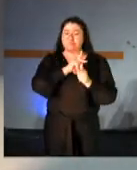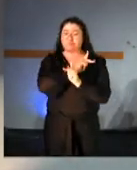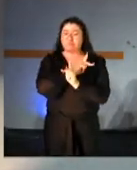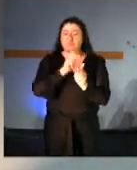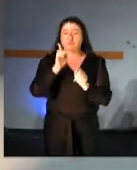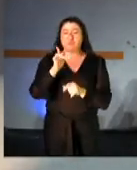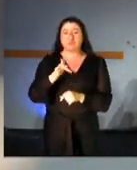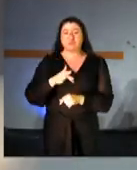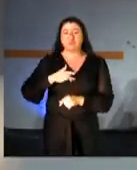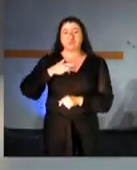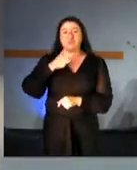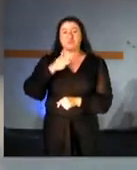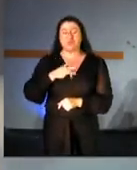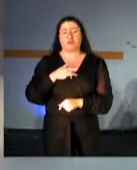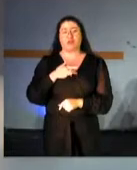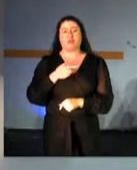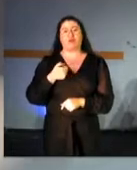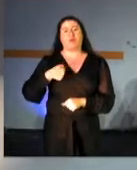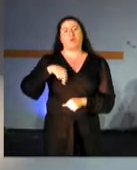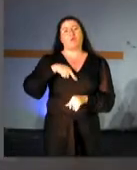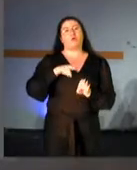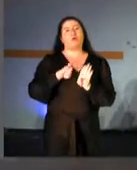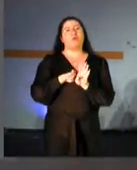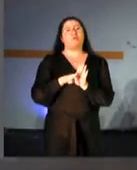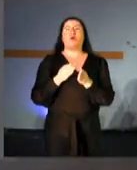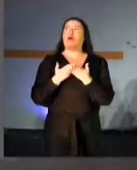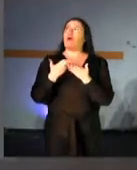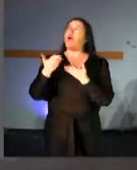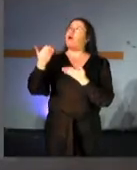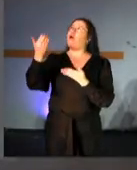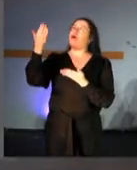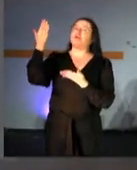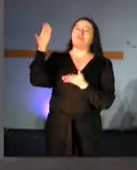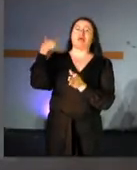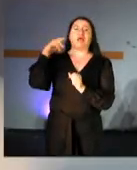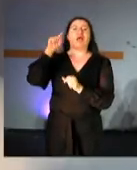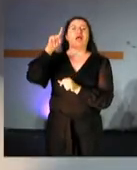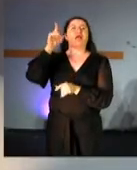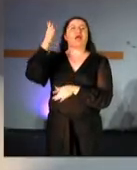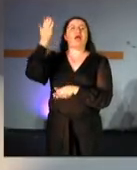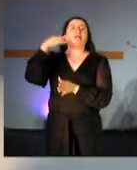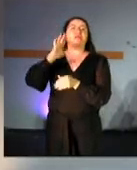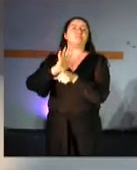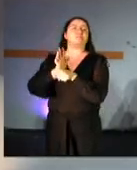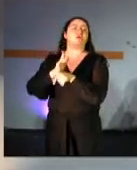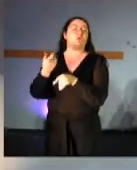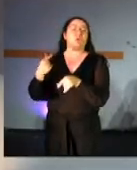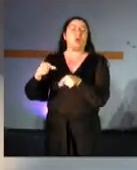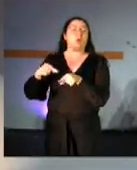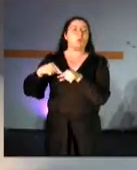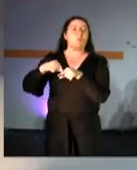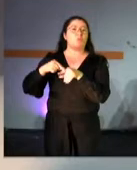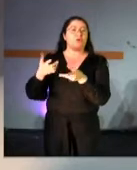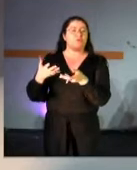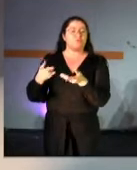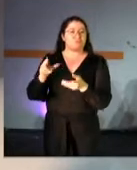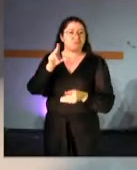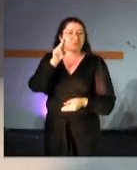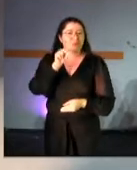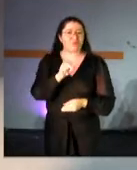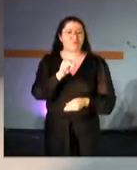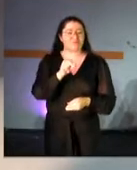hablando de las tierras del Señor de los Anillos, de Narnia, sino de la realidad, donde es posible que las masas tomen el